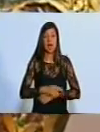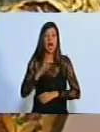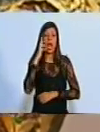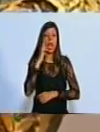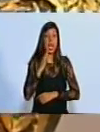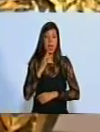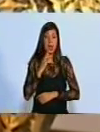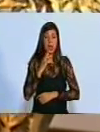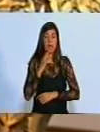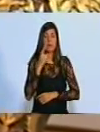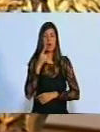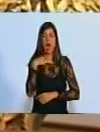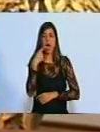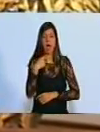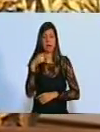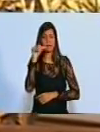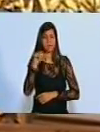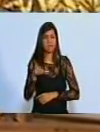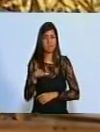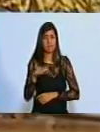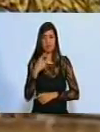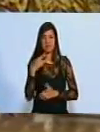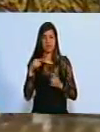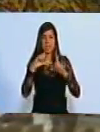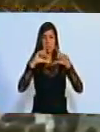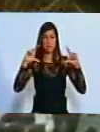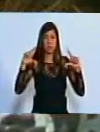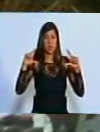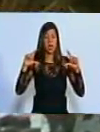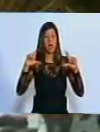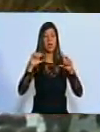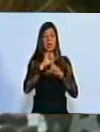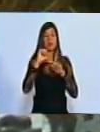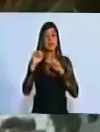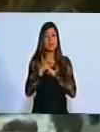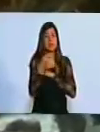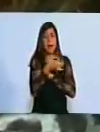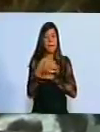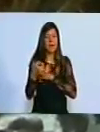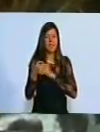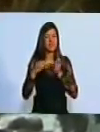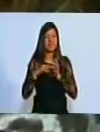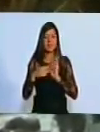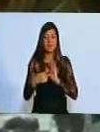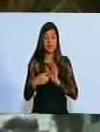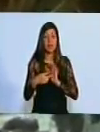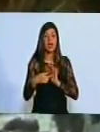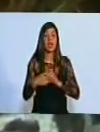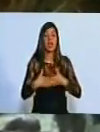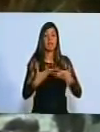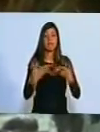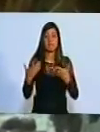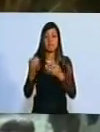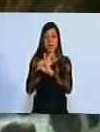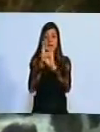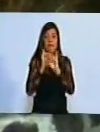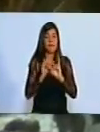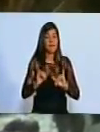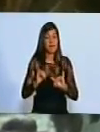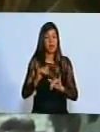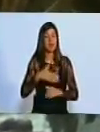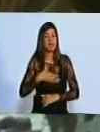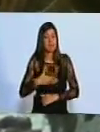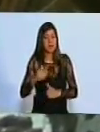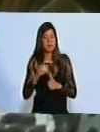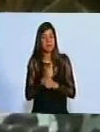nuestro libertador sostuvo que, cito, el sistema de gobierno más perfecto es aquel que produce mayor suma de felicidad posible,